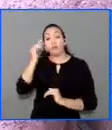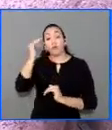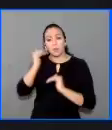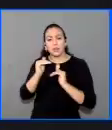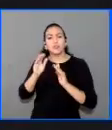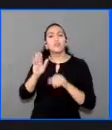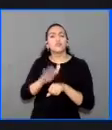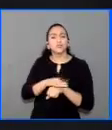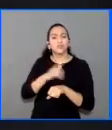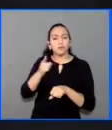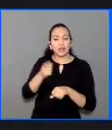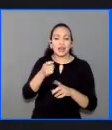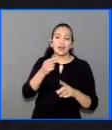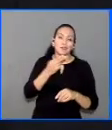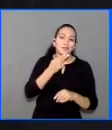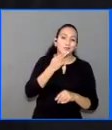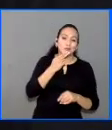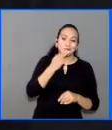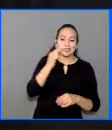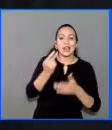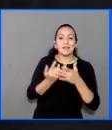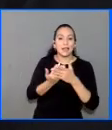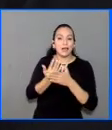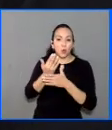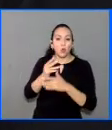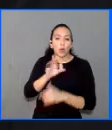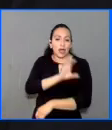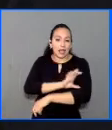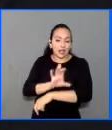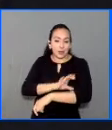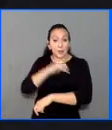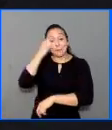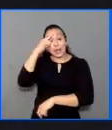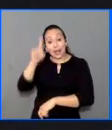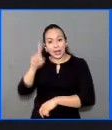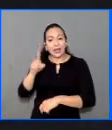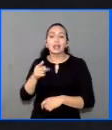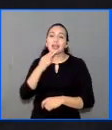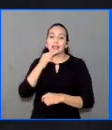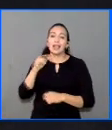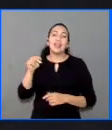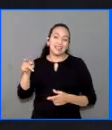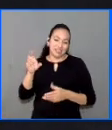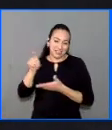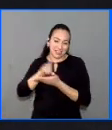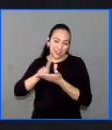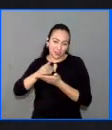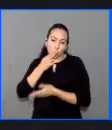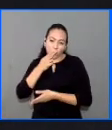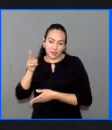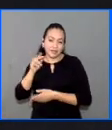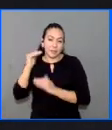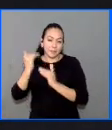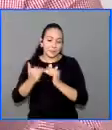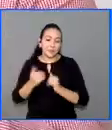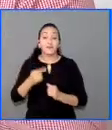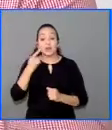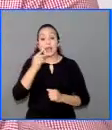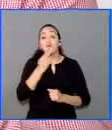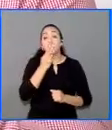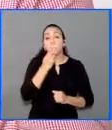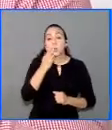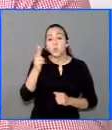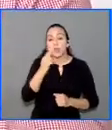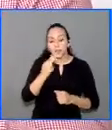herramienta recomendada por médicos para dejar la adicción a la nicotina. El cigarrillo electrónico produce una nube de aerosol